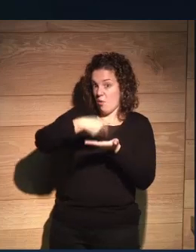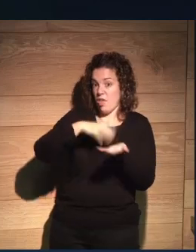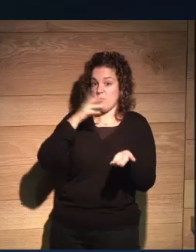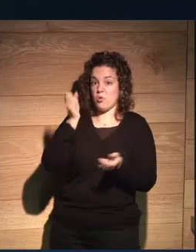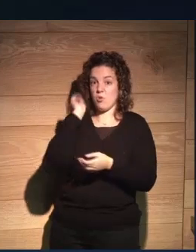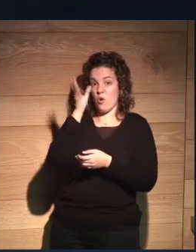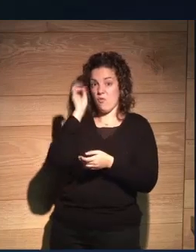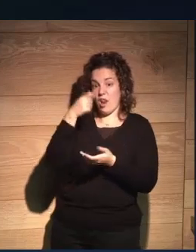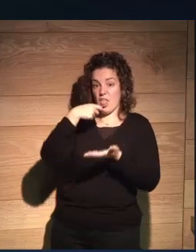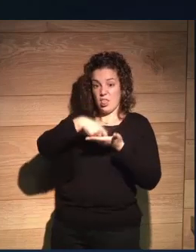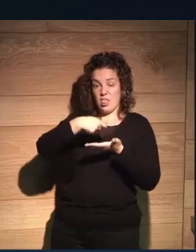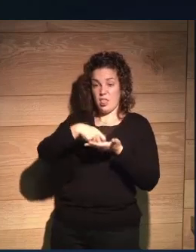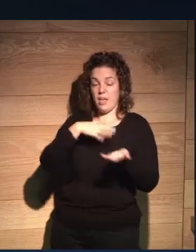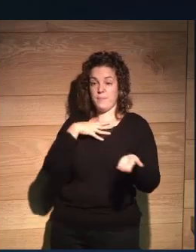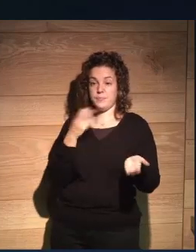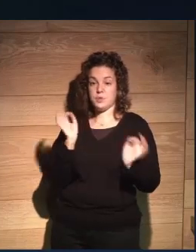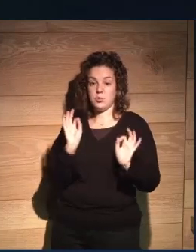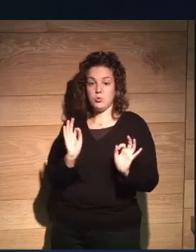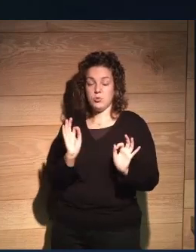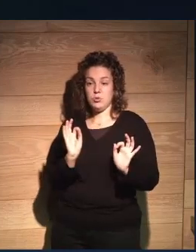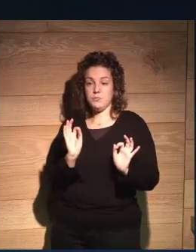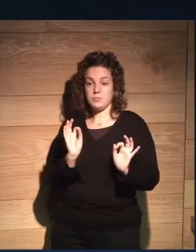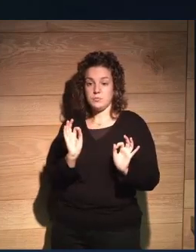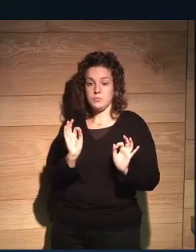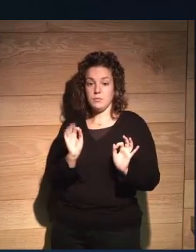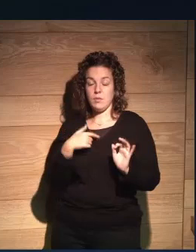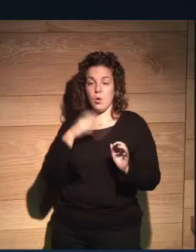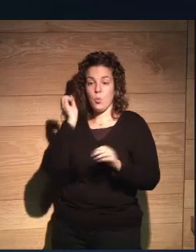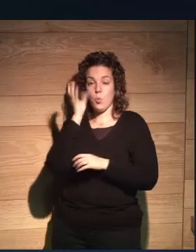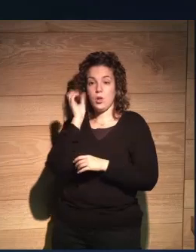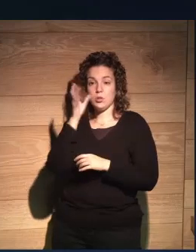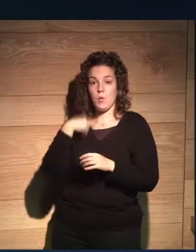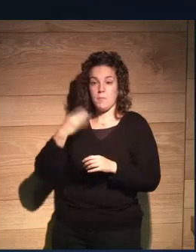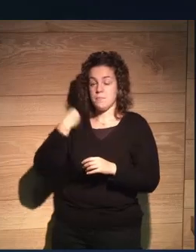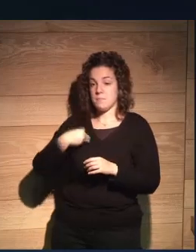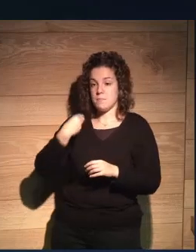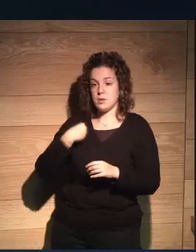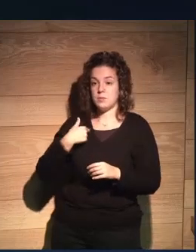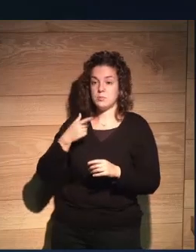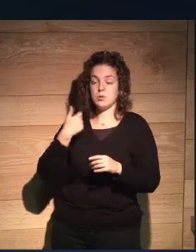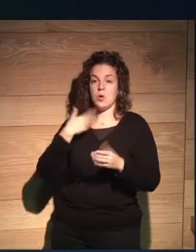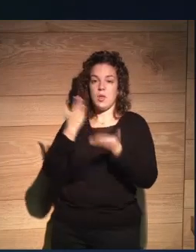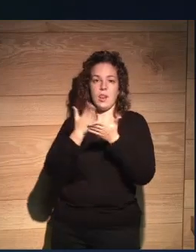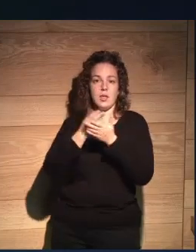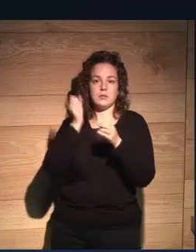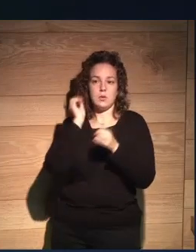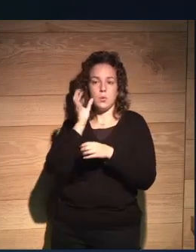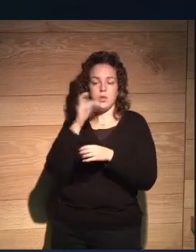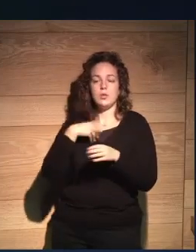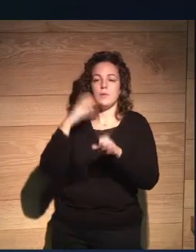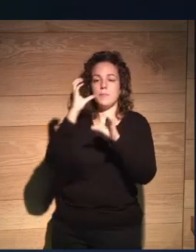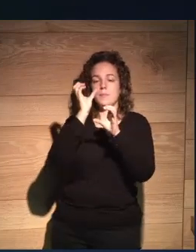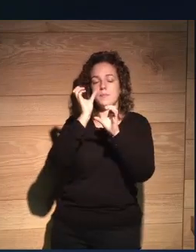una conferencia en la cual cuento exactamente lo mismo que cuento en clase sobre la